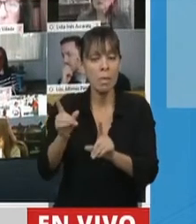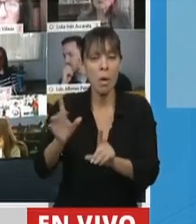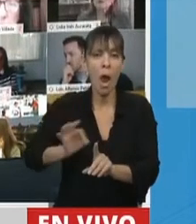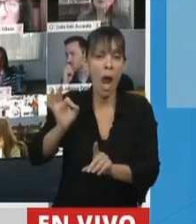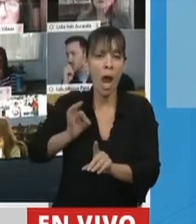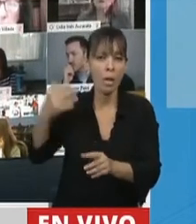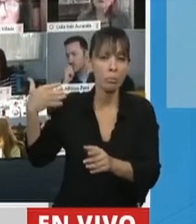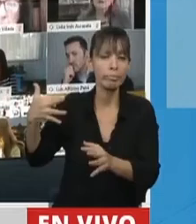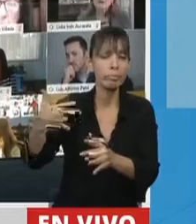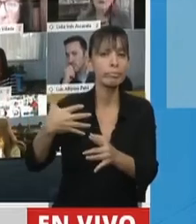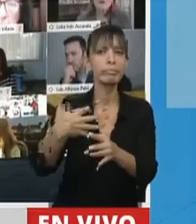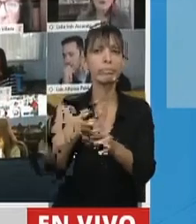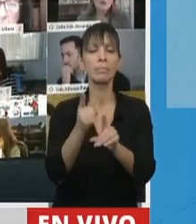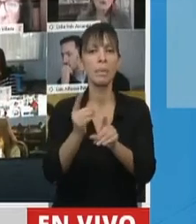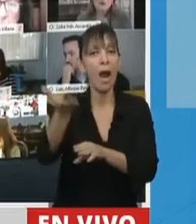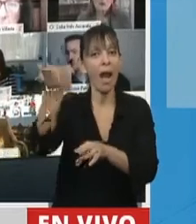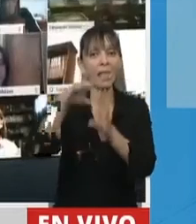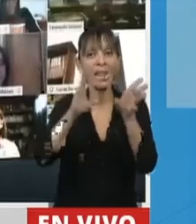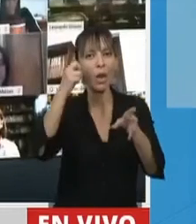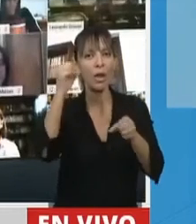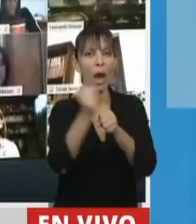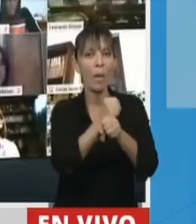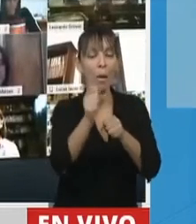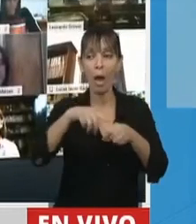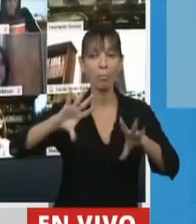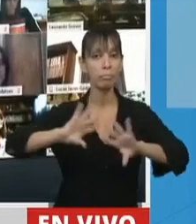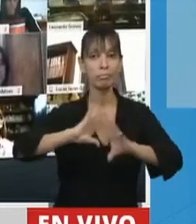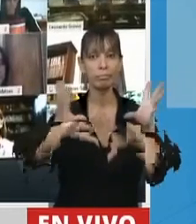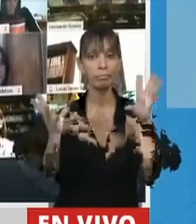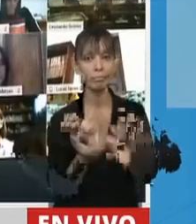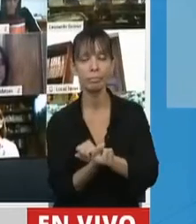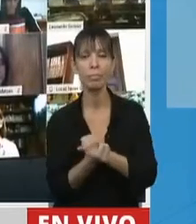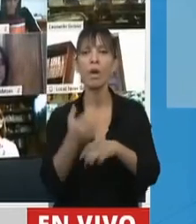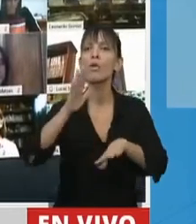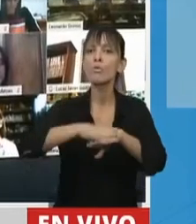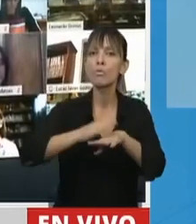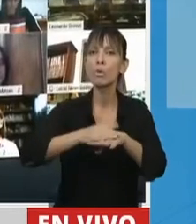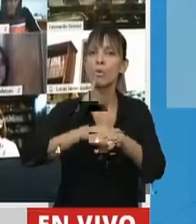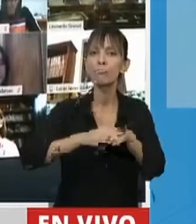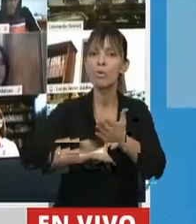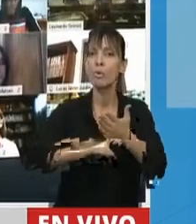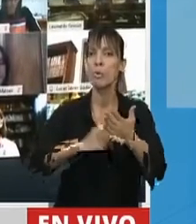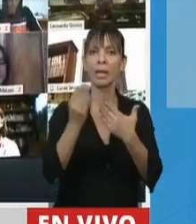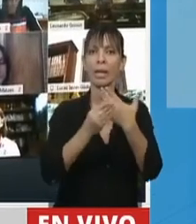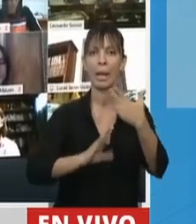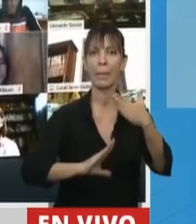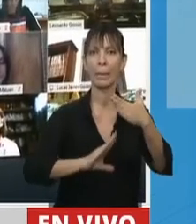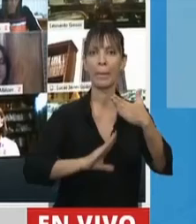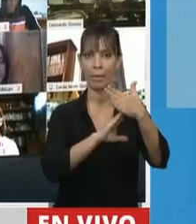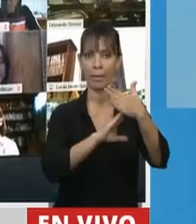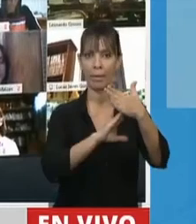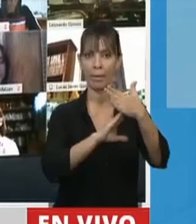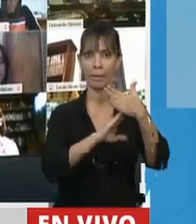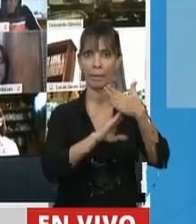durante muchos años lo que aprobara el Congreso quedara desbaratado posteriormente por una decisión del jefe de gabinete y que había